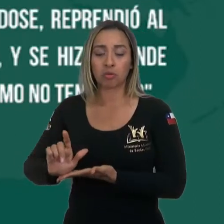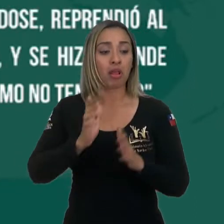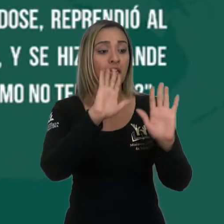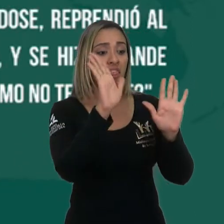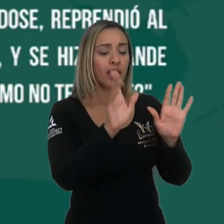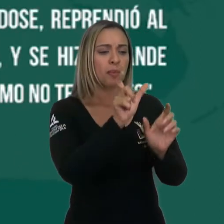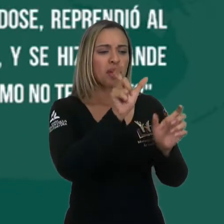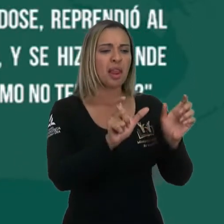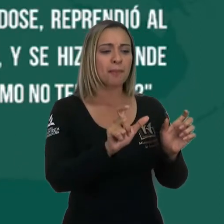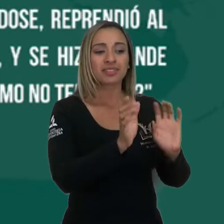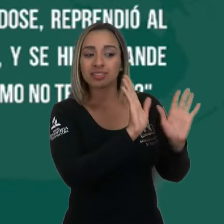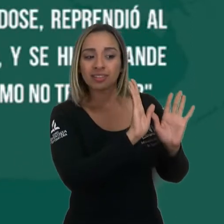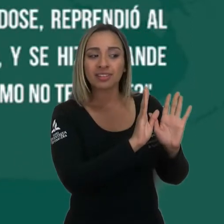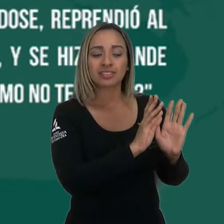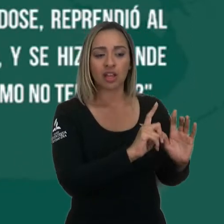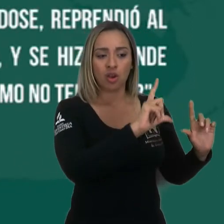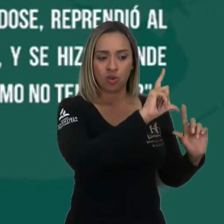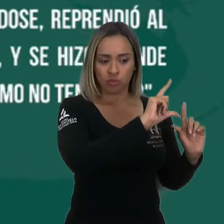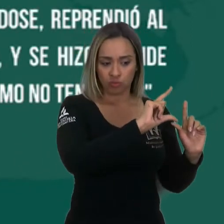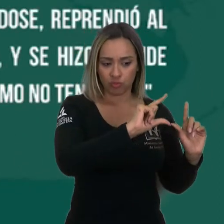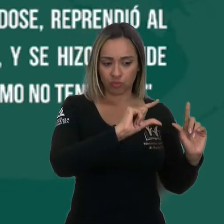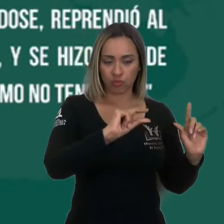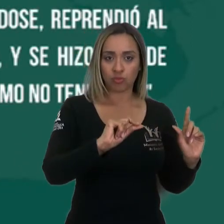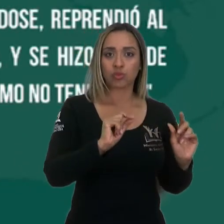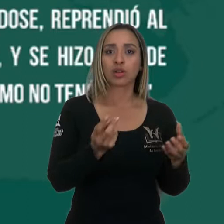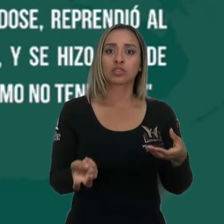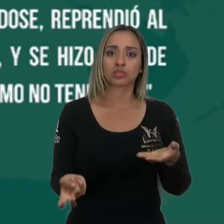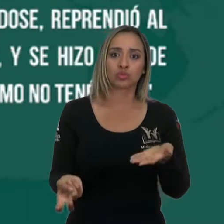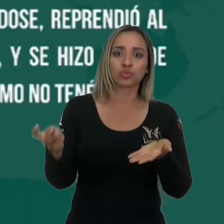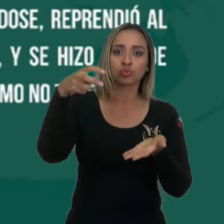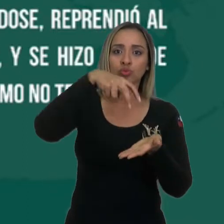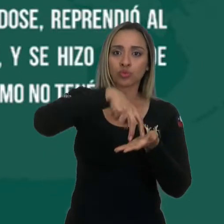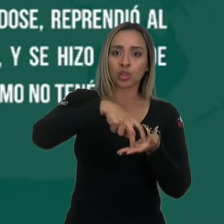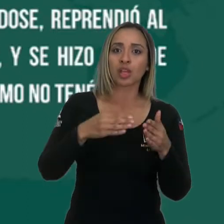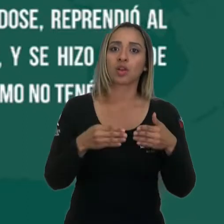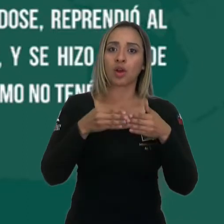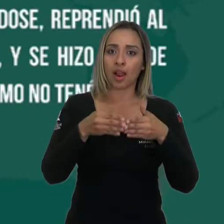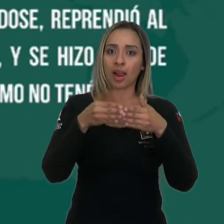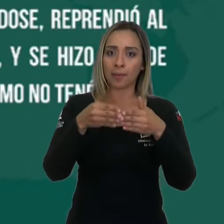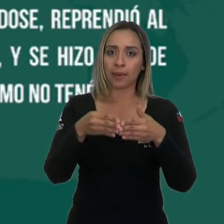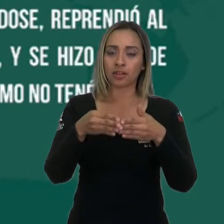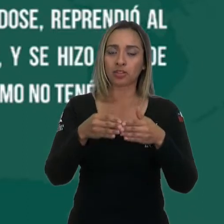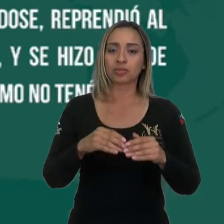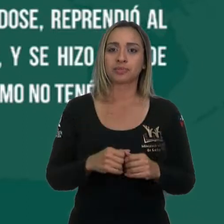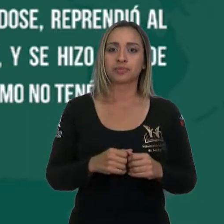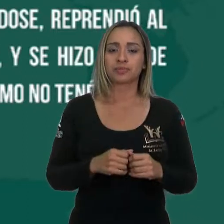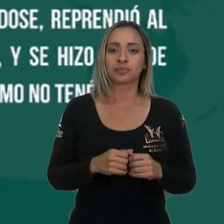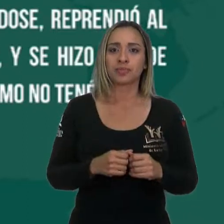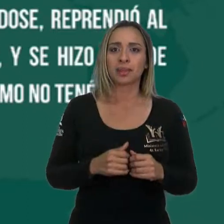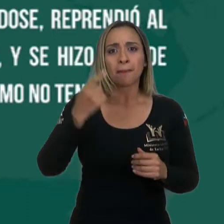multitud le tomaron como estaba en la barca y había también con él otras barcas.